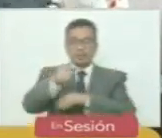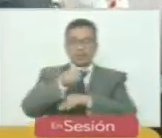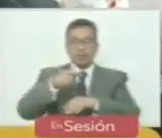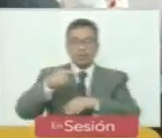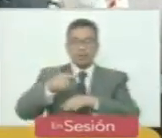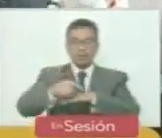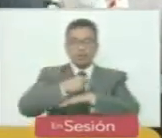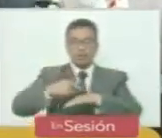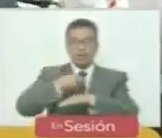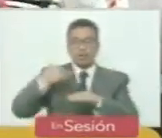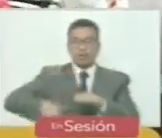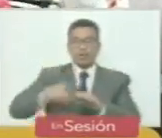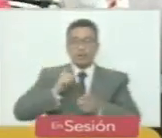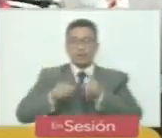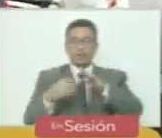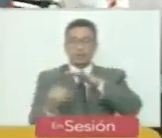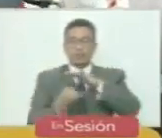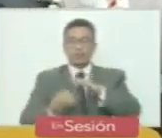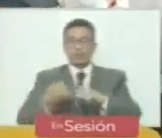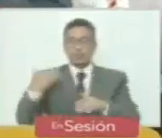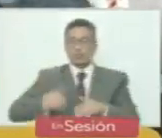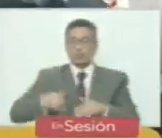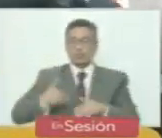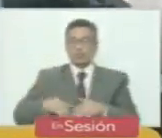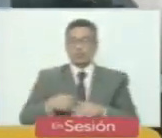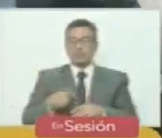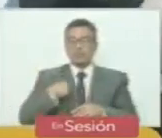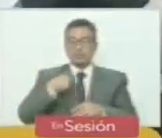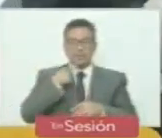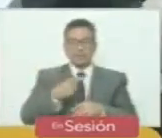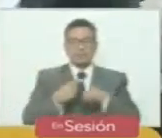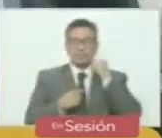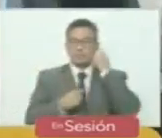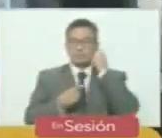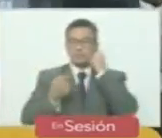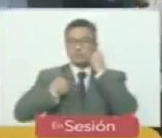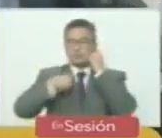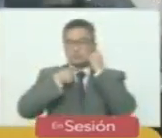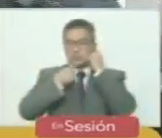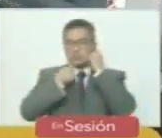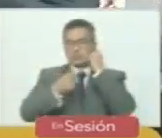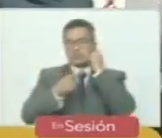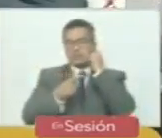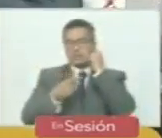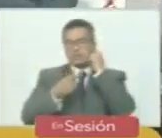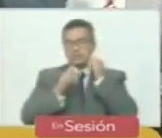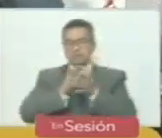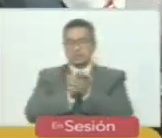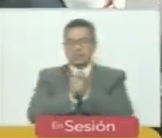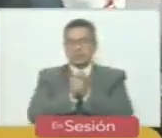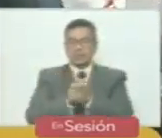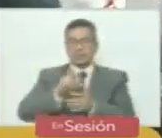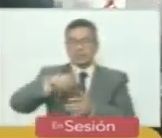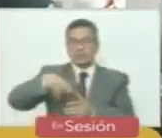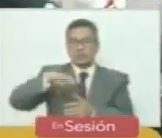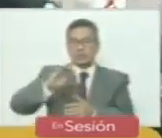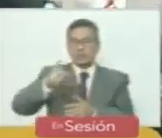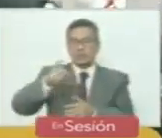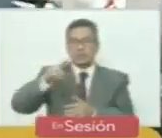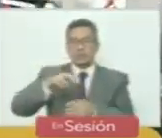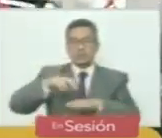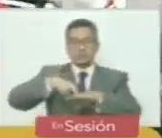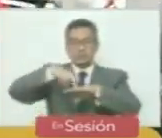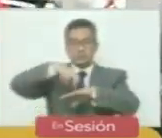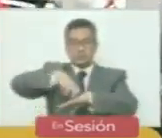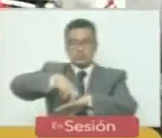Argentina, algunas instituciones de Argentina, hay que decir, yo reafirmo lo que decía el compañero Pedro Carreño, se arrodillan